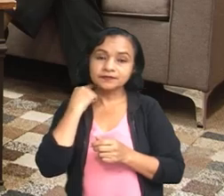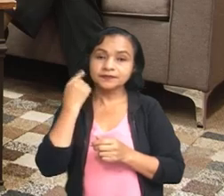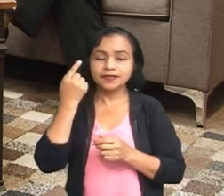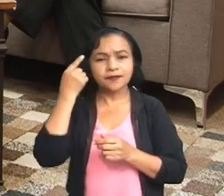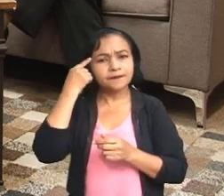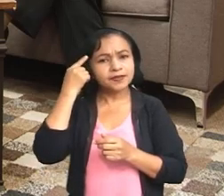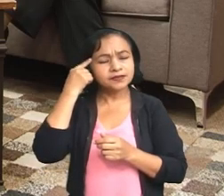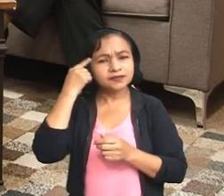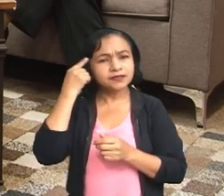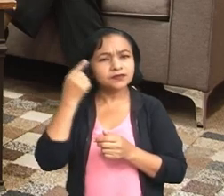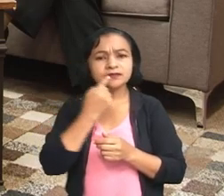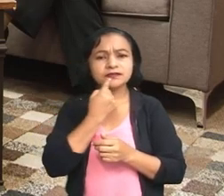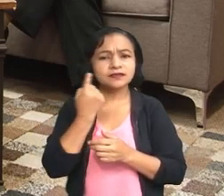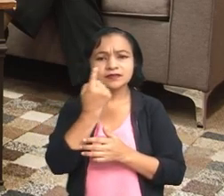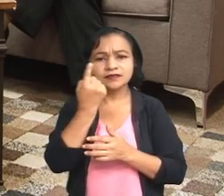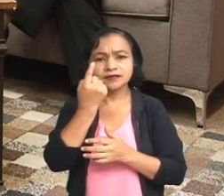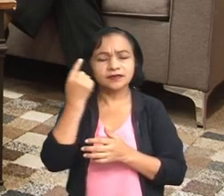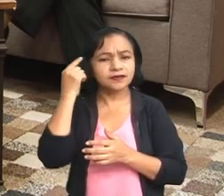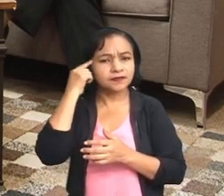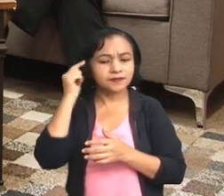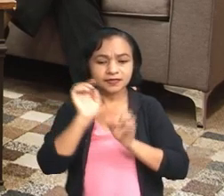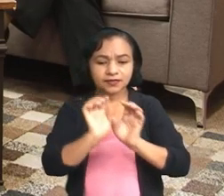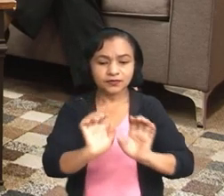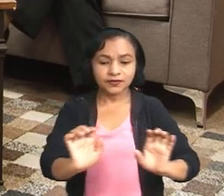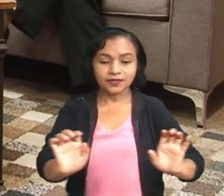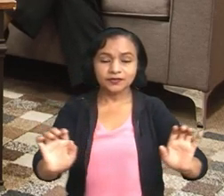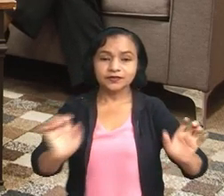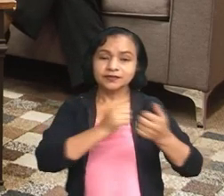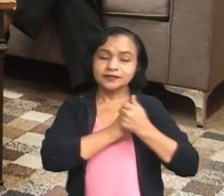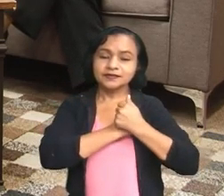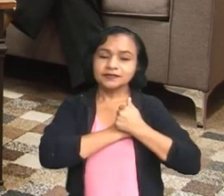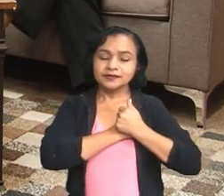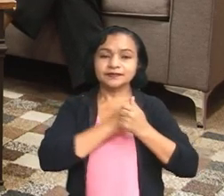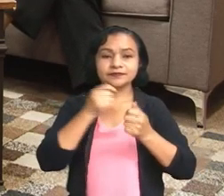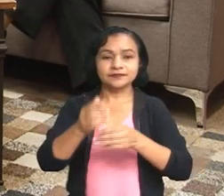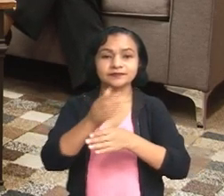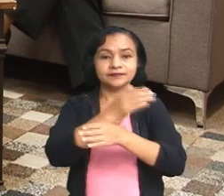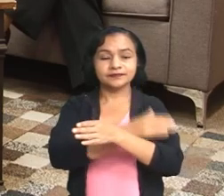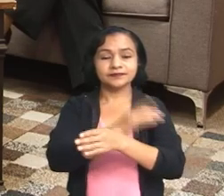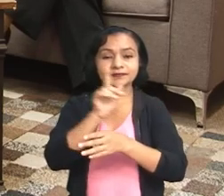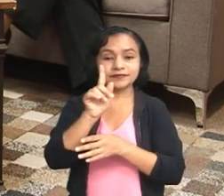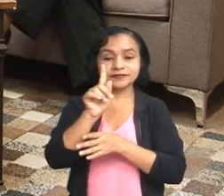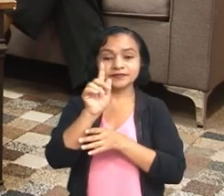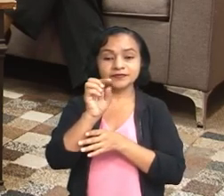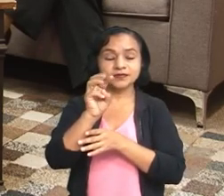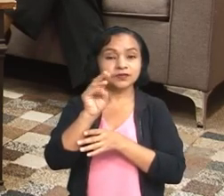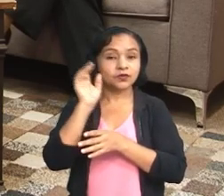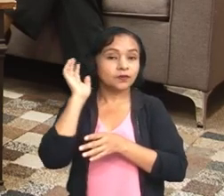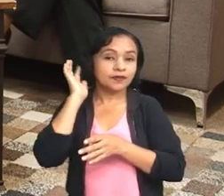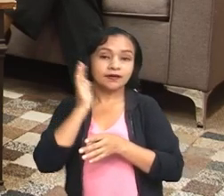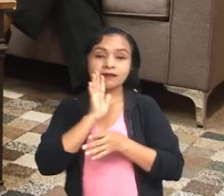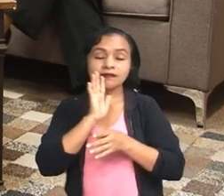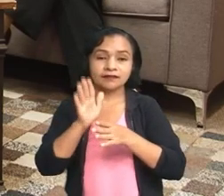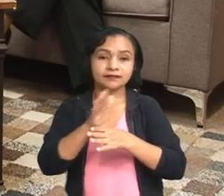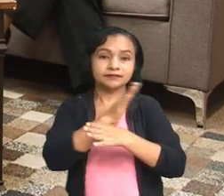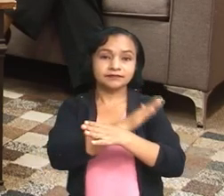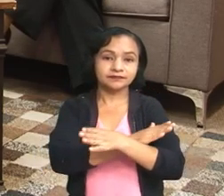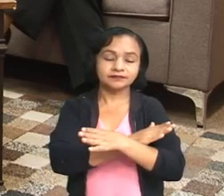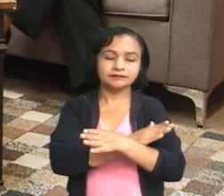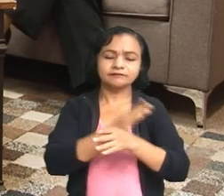en nuestros mimados de la revolución, como decía el comandante Tomás Borges, se